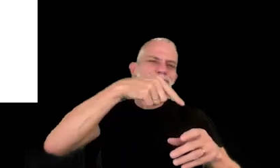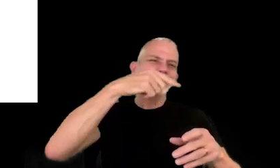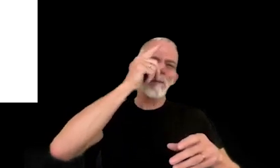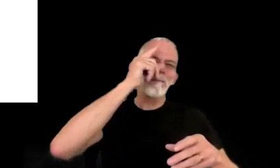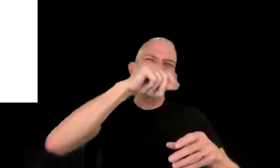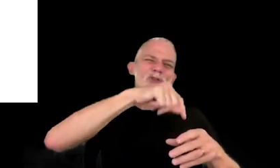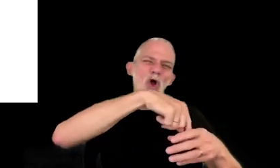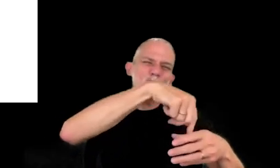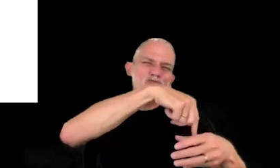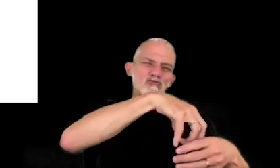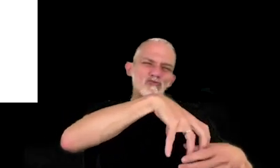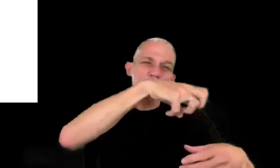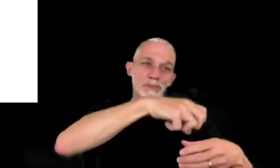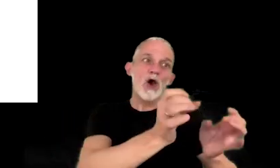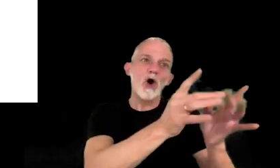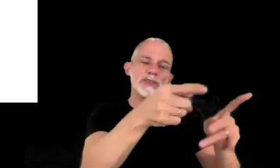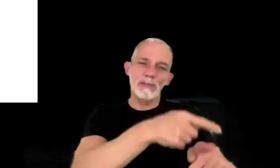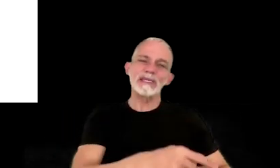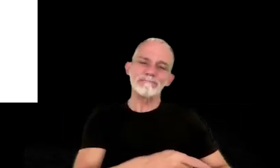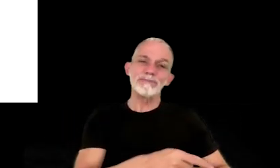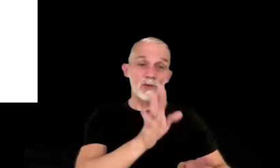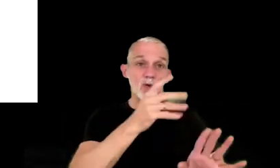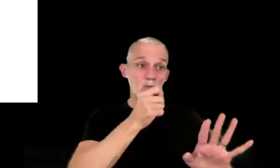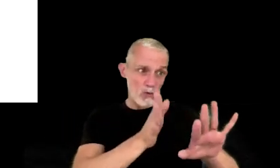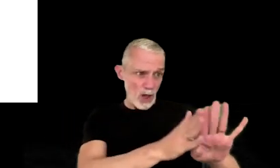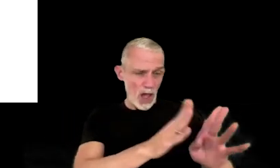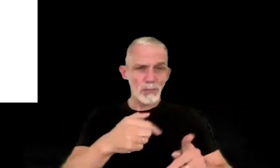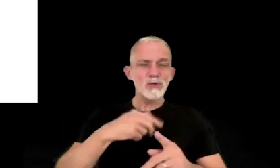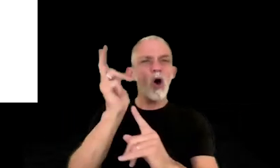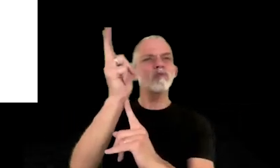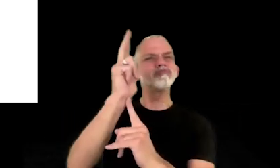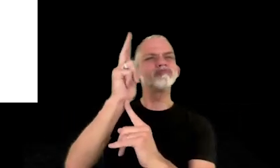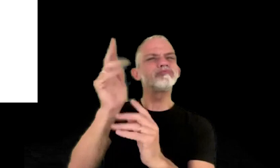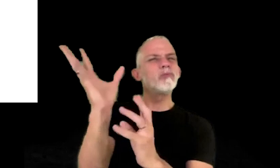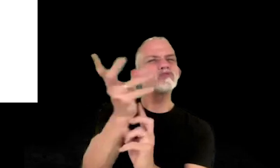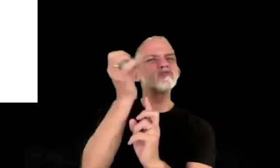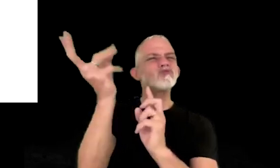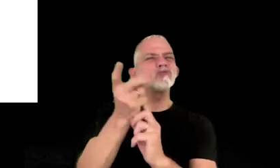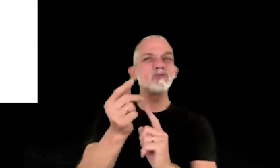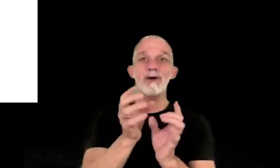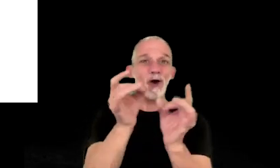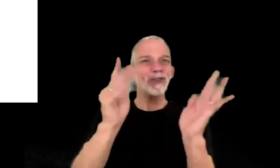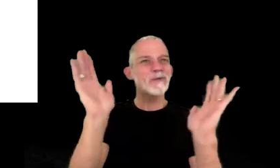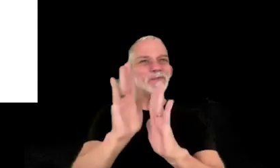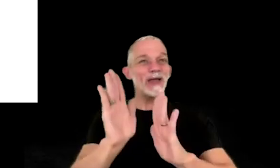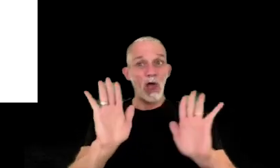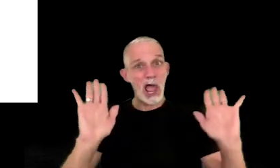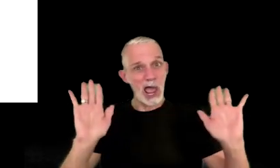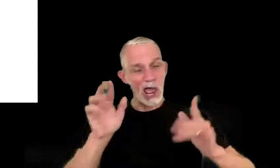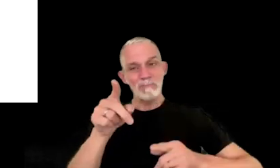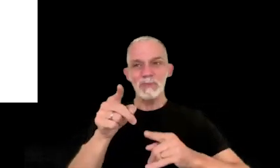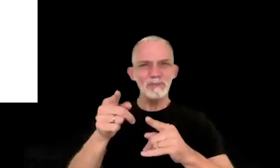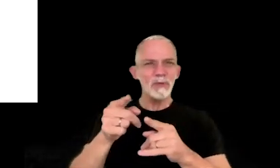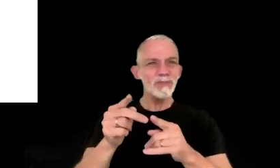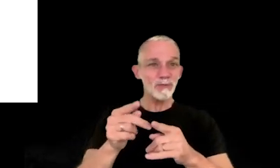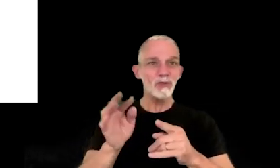el petróleo, contamino. Si yo utilizo energía eólica, descontamino. Bueno, lo que puedo hacer es otorgar subvenciones a